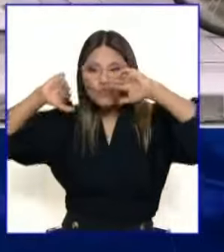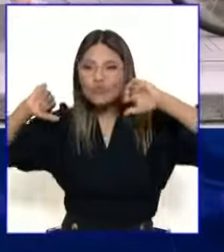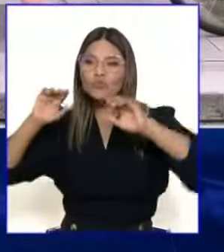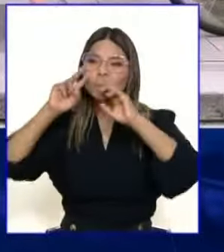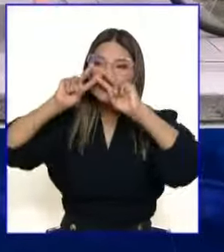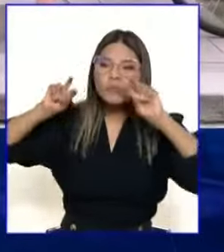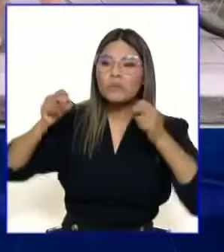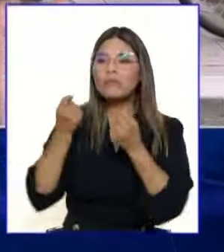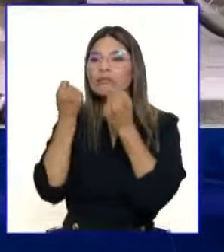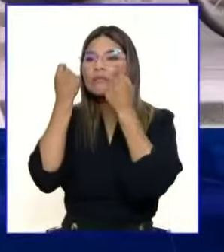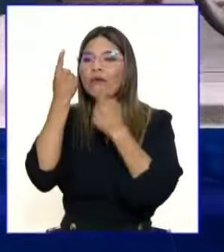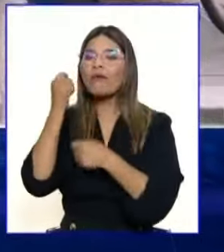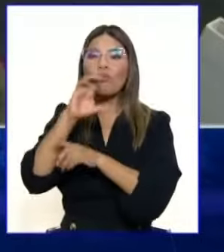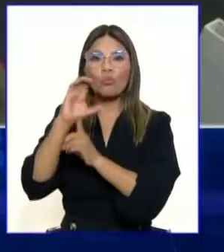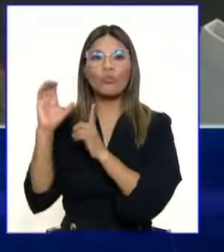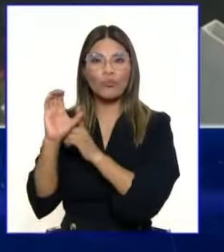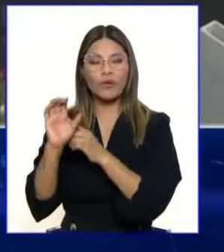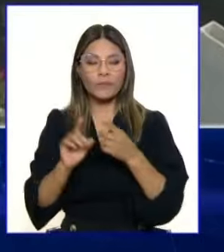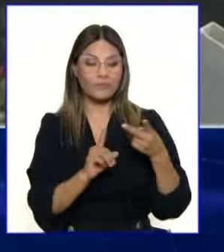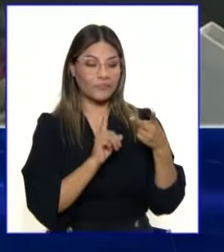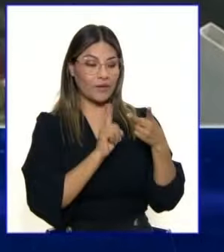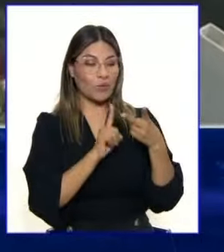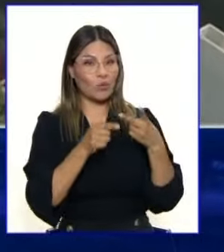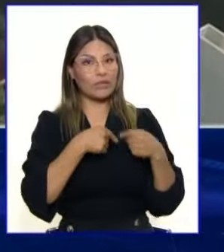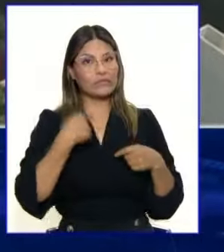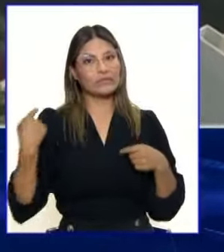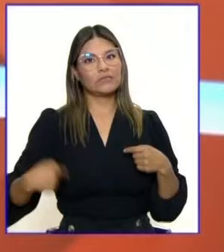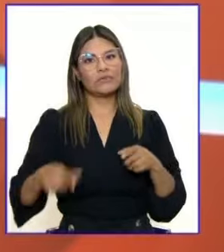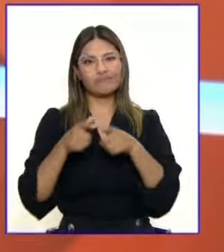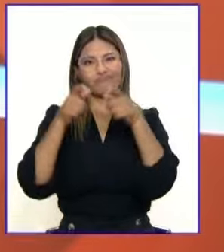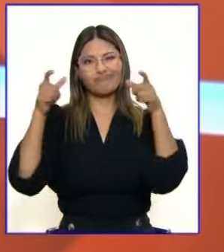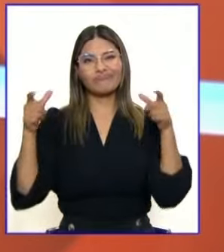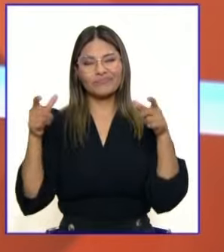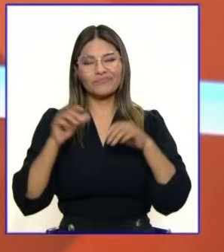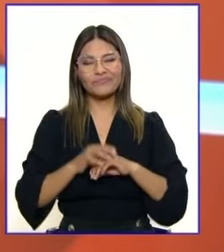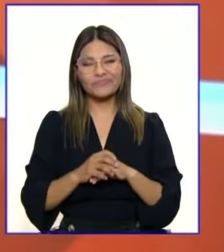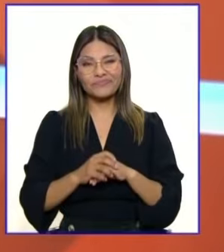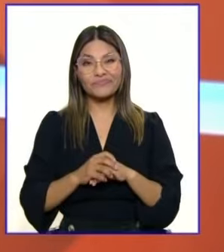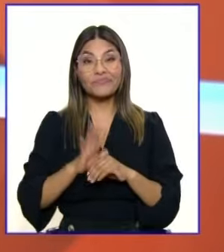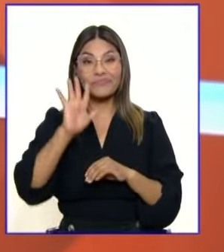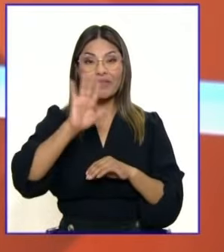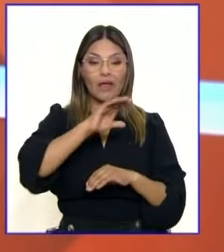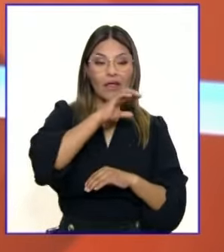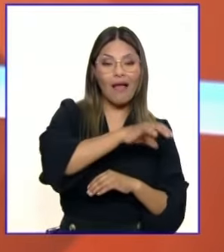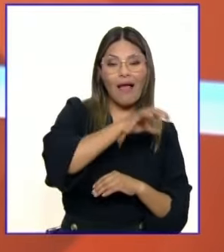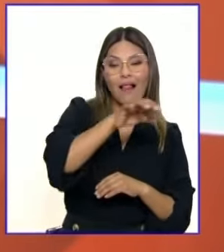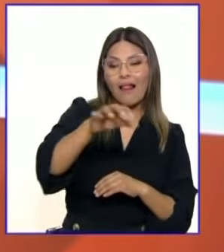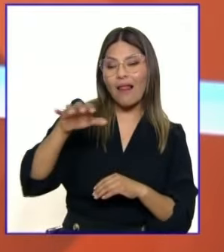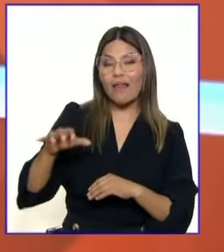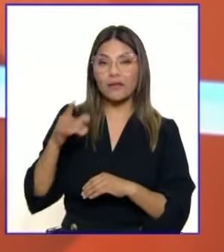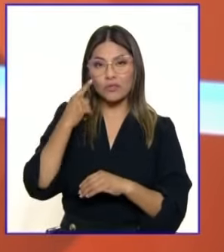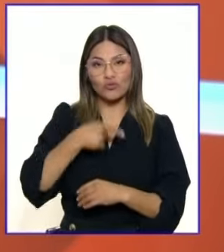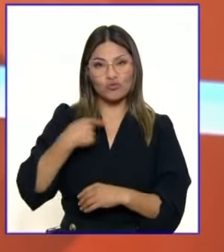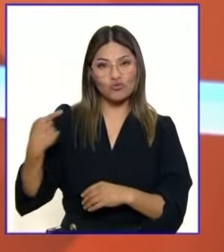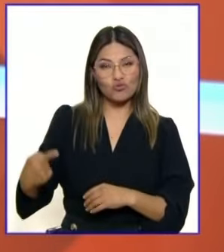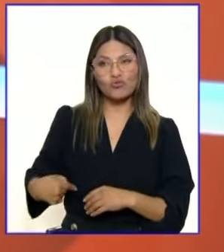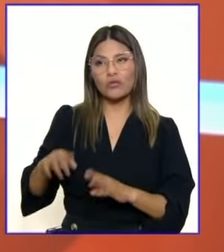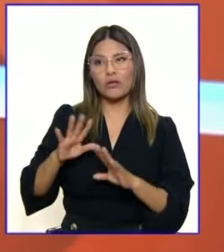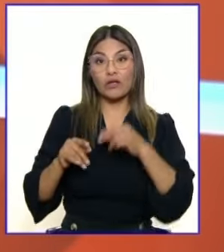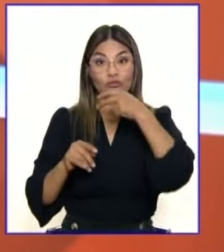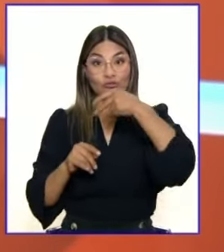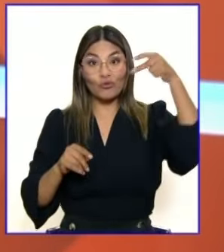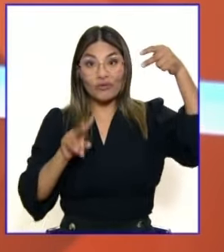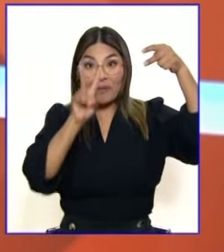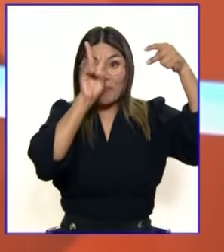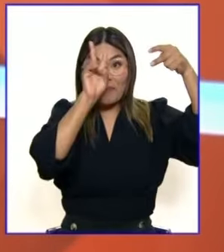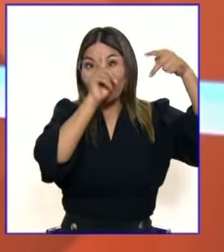es un país grande como China, yo lo dije anteriormente, cada zona de cada, en caso de China, por ejemplo, el norte es diferente,